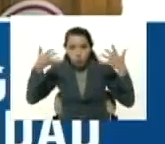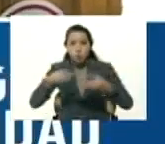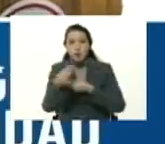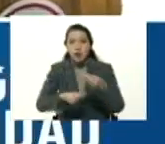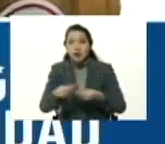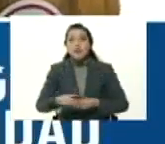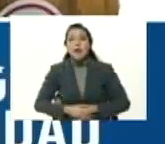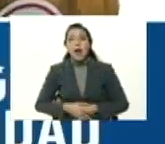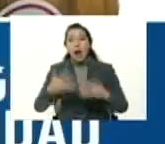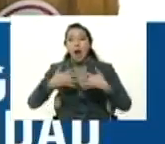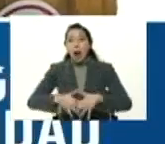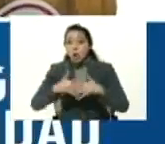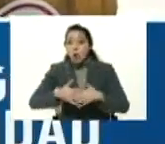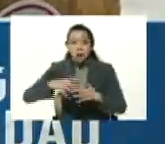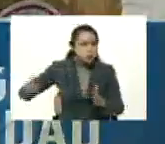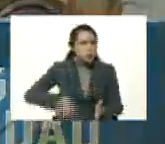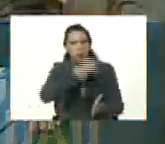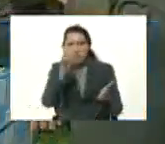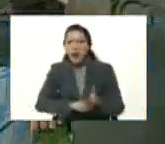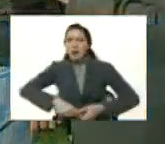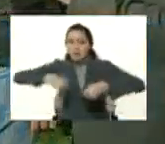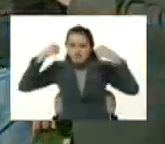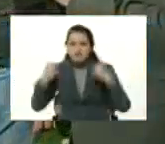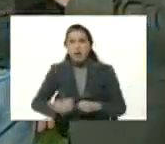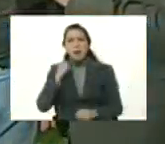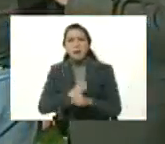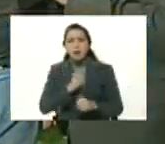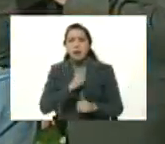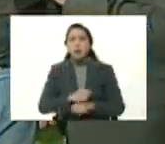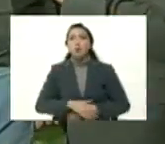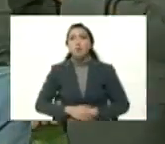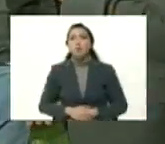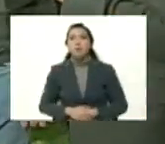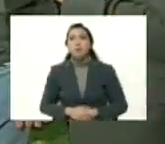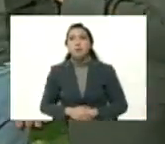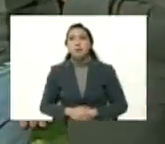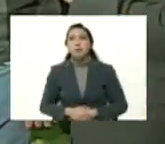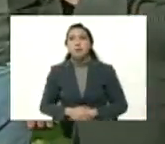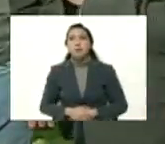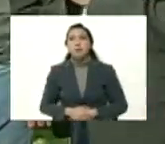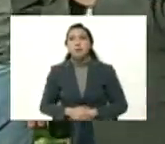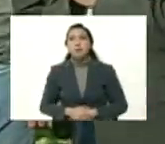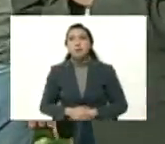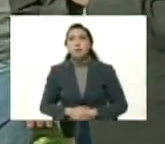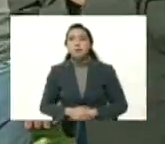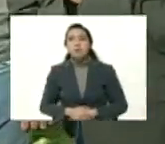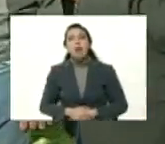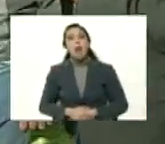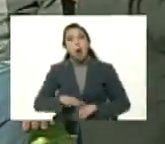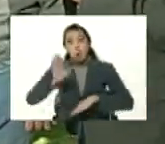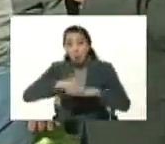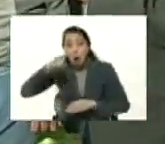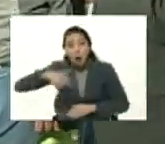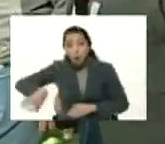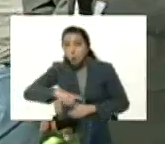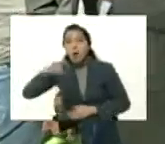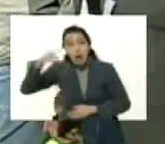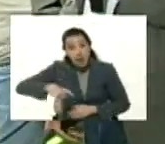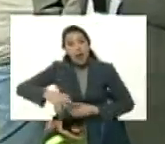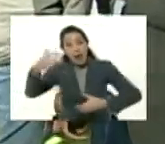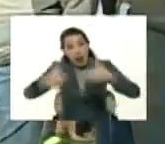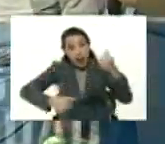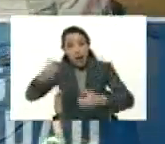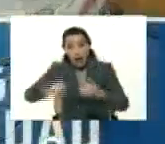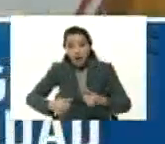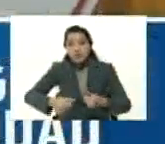ponen la industria al 100% productiva. Usted me lo resuelve, sin excusa, porque el pueblo necesita su leche